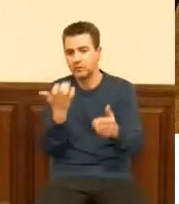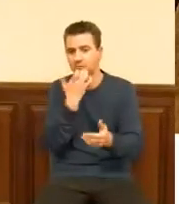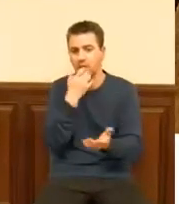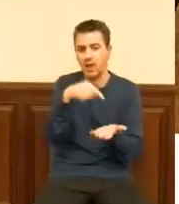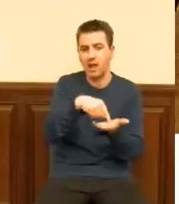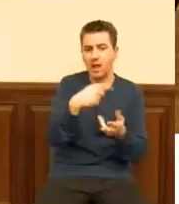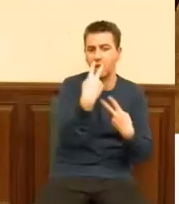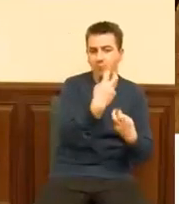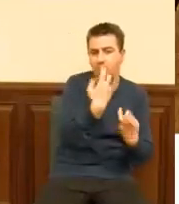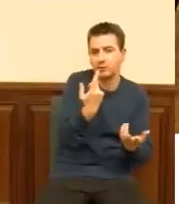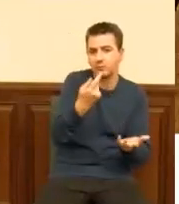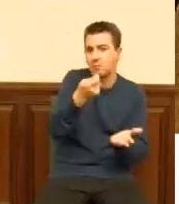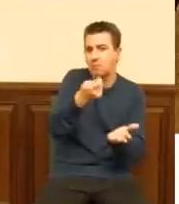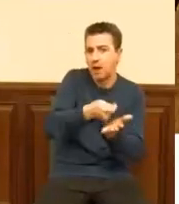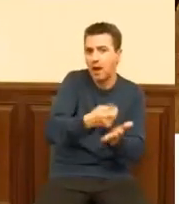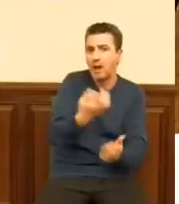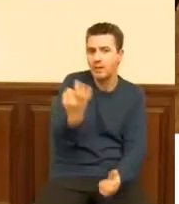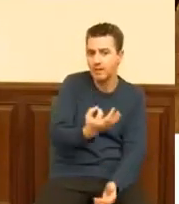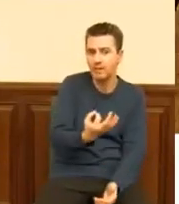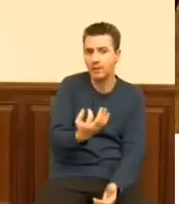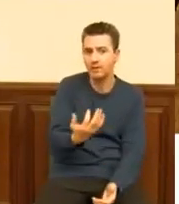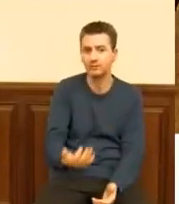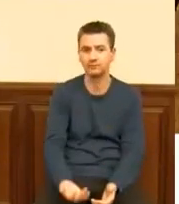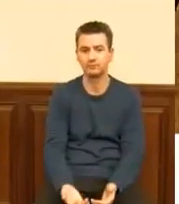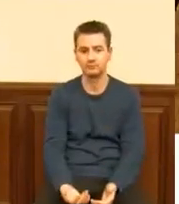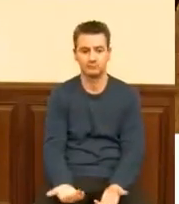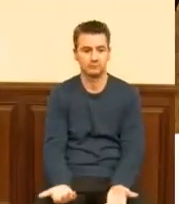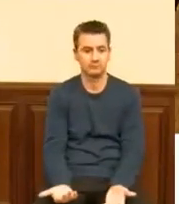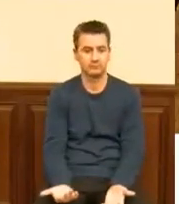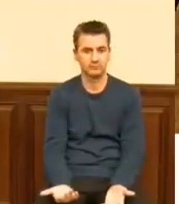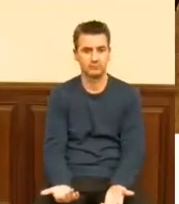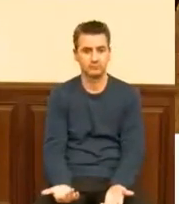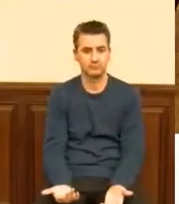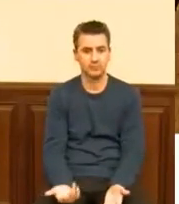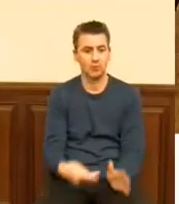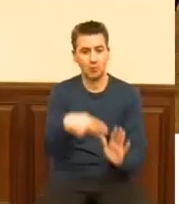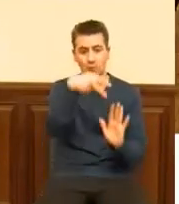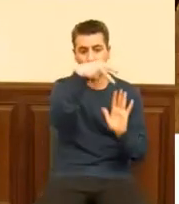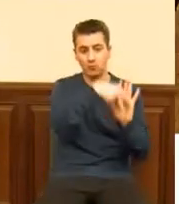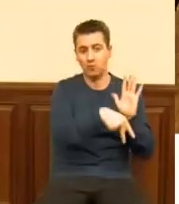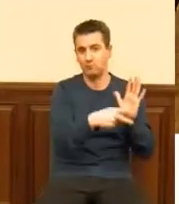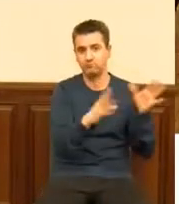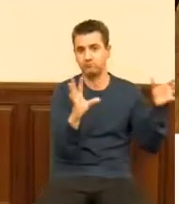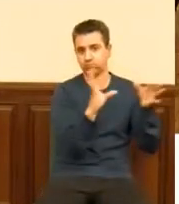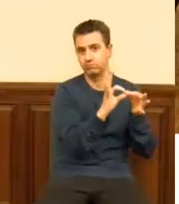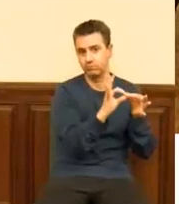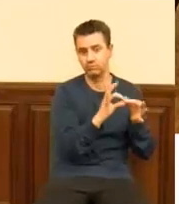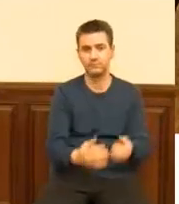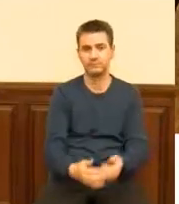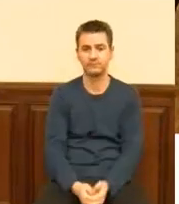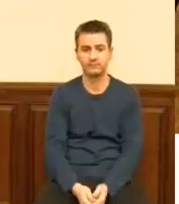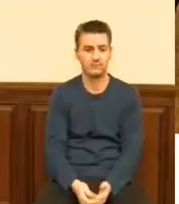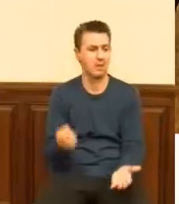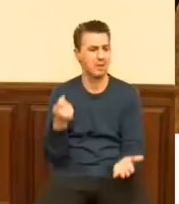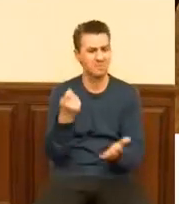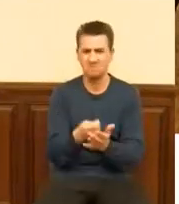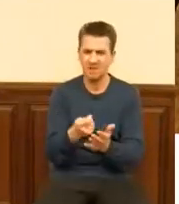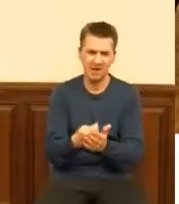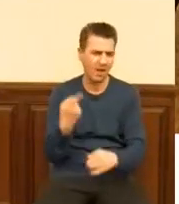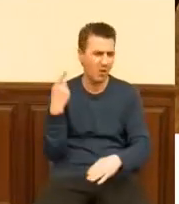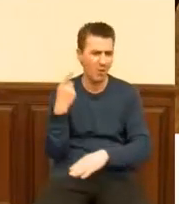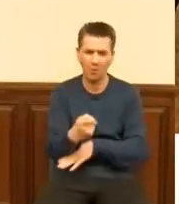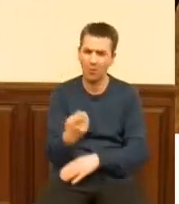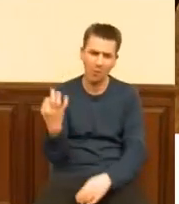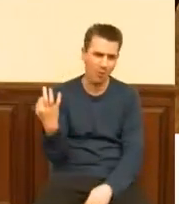a llamarlo como nos dé la gana, que están sujetos a una normativa y que hay que pagarlos,